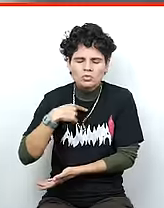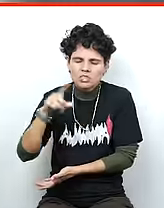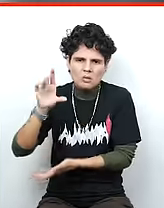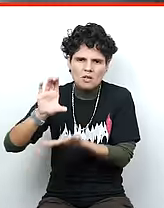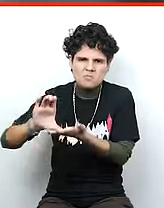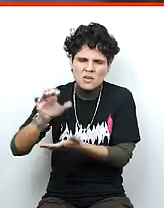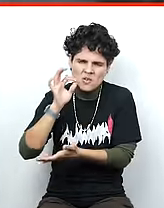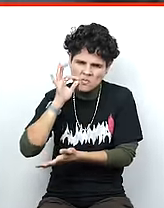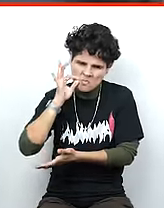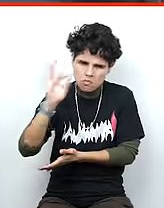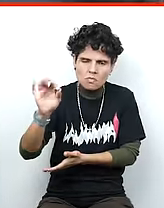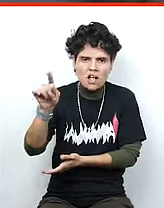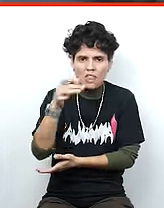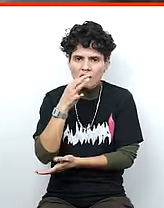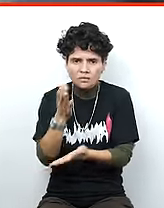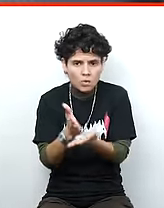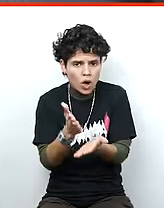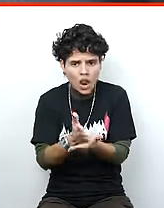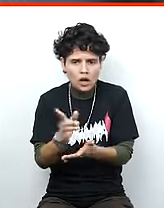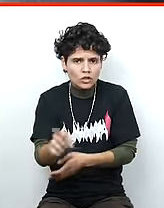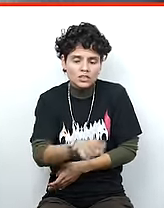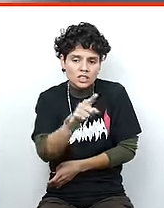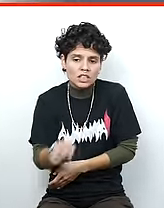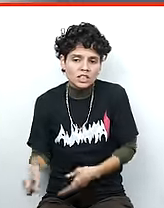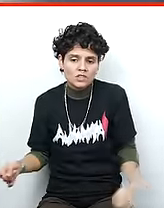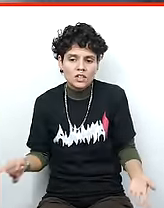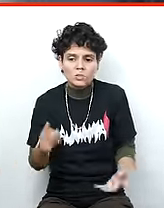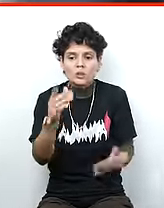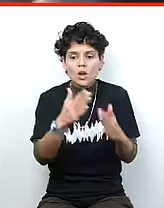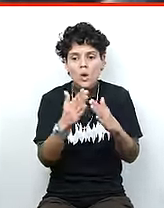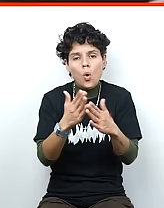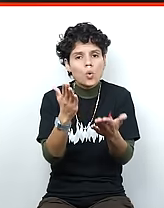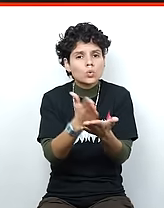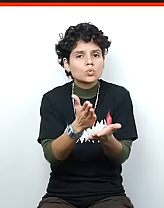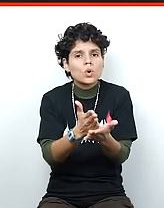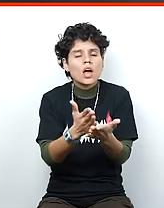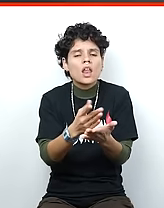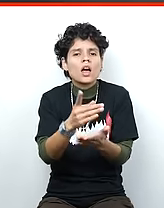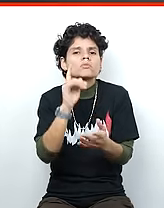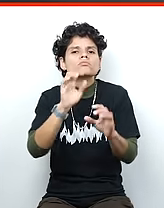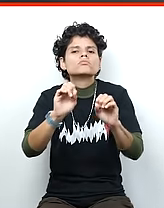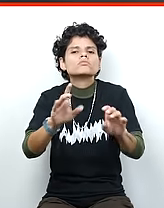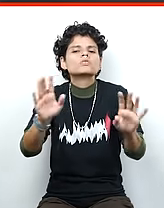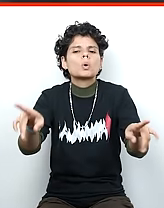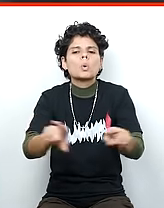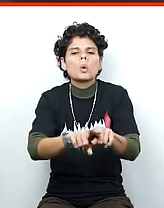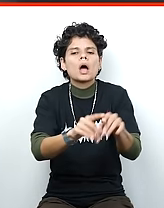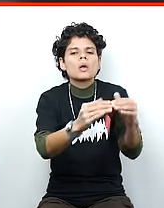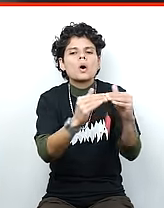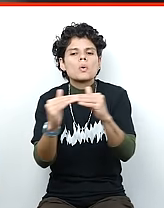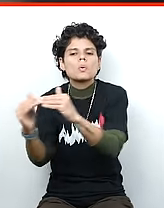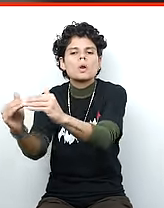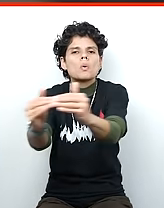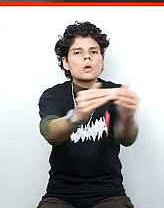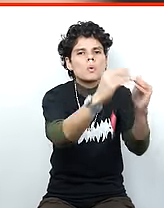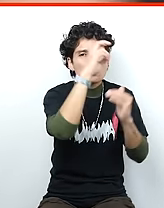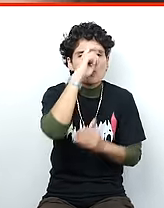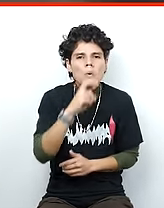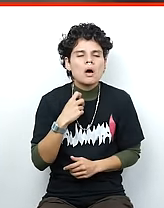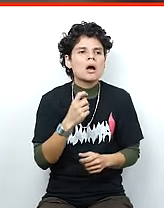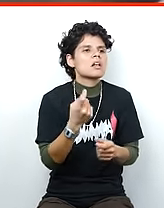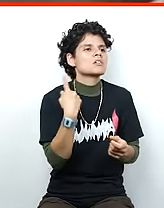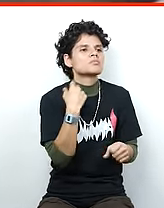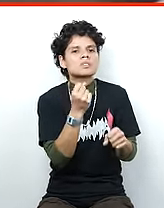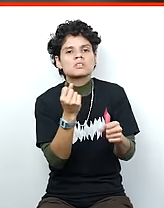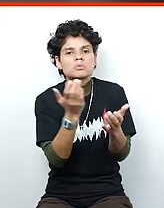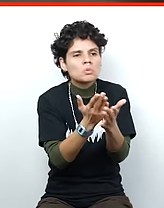culiado, y el mismo Juan dice, pues, que la escuela no sirve para ni una guapa, hermano, que en la escuela te enseñan a ser un Juan más del montón, ¿no? Pues a trabajar, a buscar un empleo, pagar